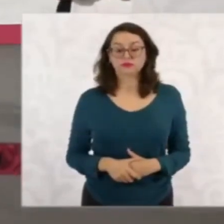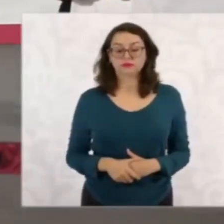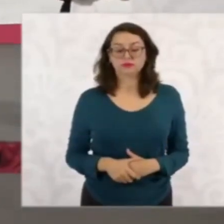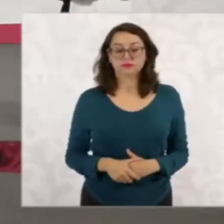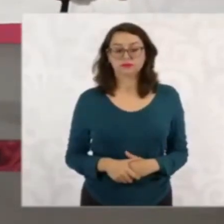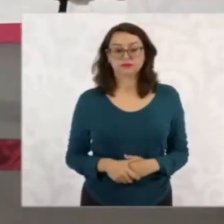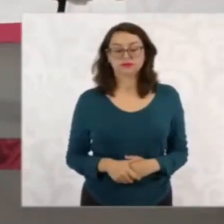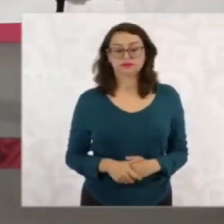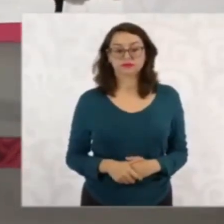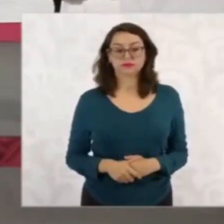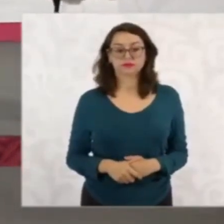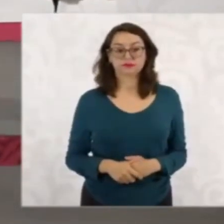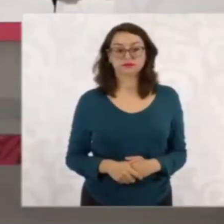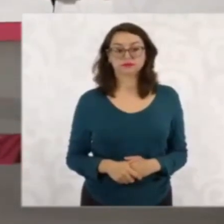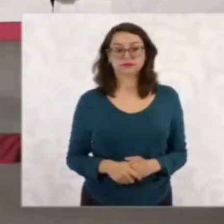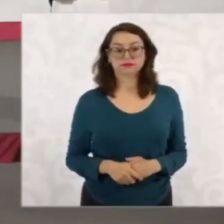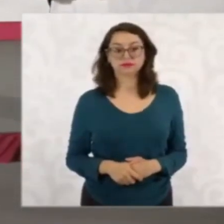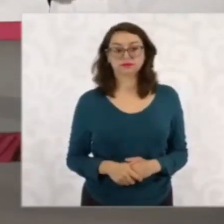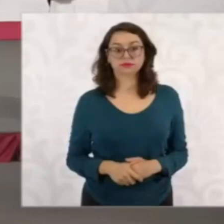La siguiente.